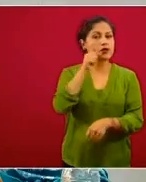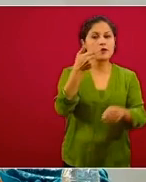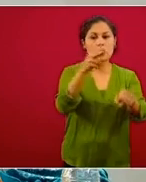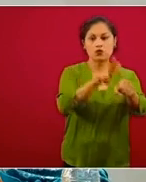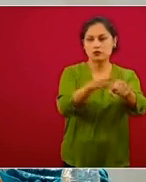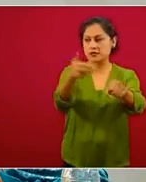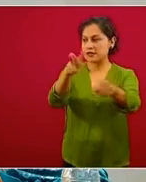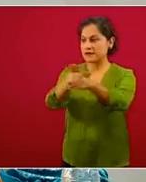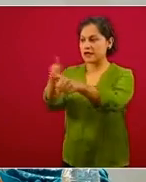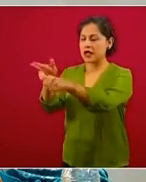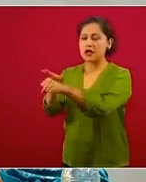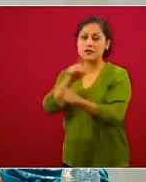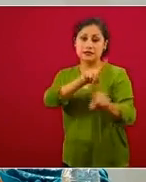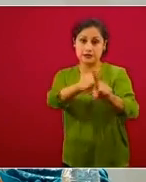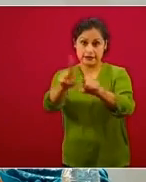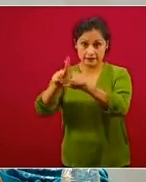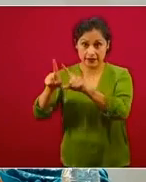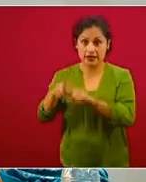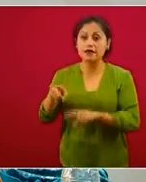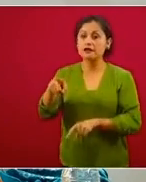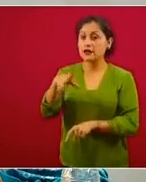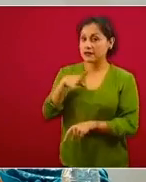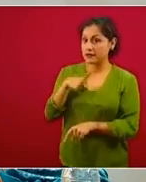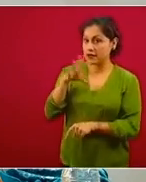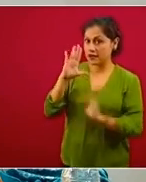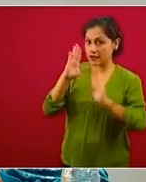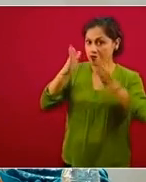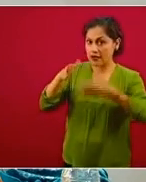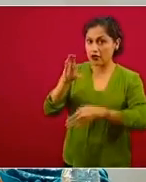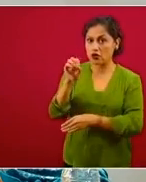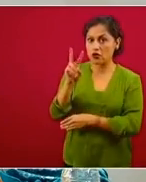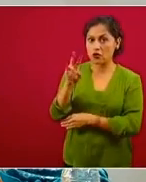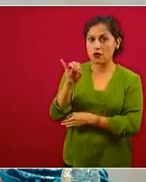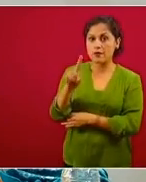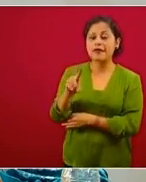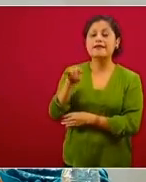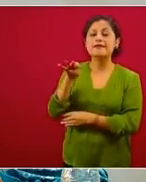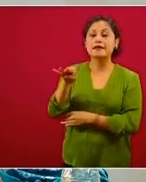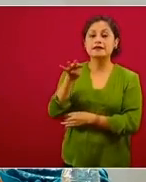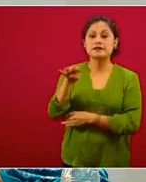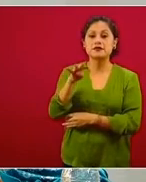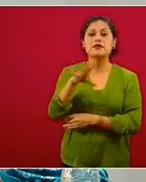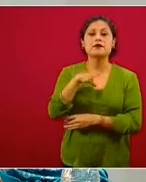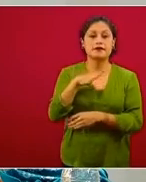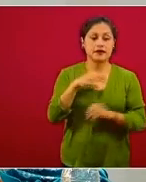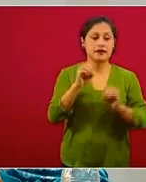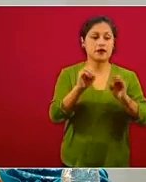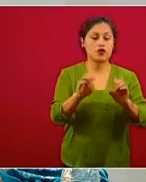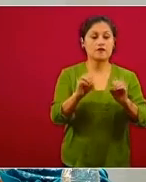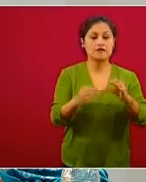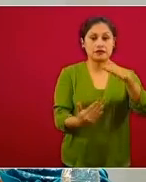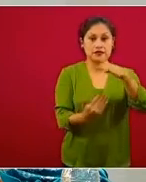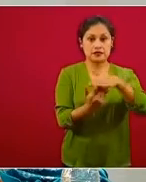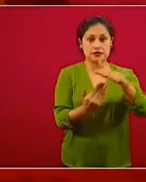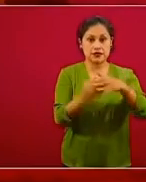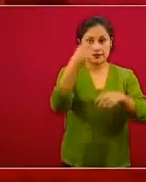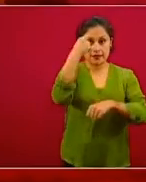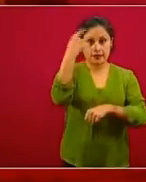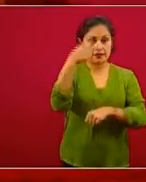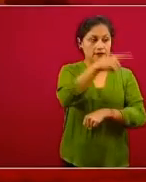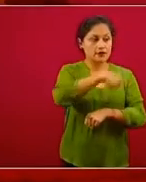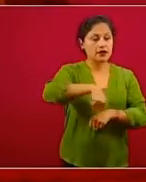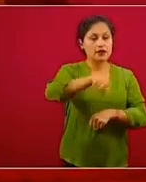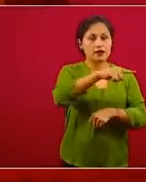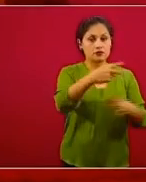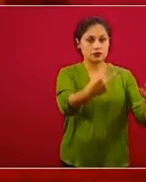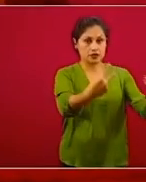contingencia, IMSS. todos los We are hospitales available at all COVID-19. Nuestro hospitals. módulo está siempre en la Our entrada principal. information Se stand or caracteriza information por el module